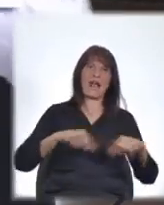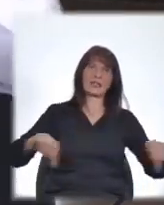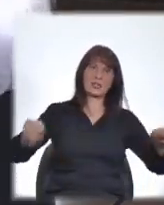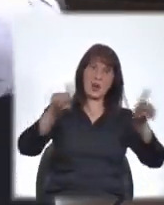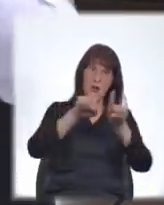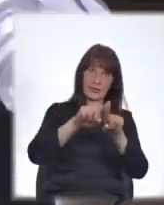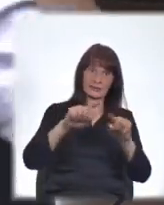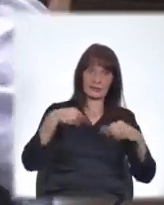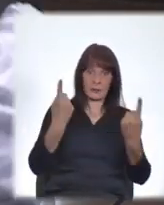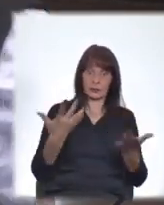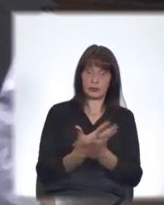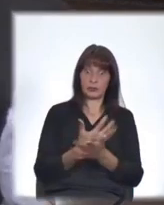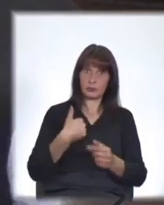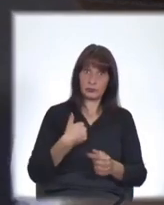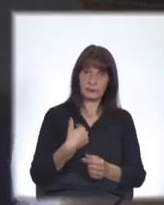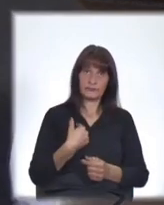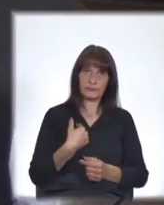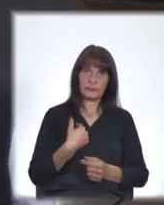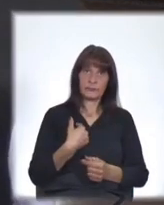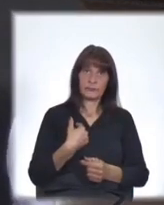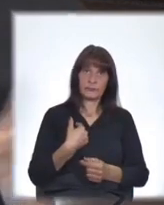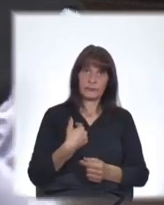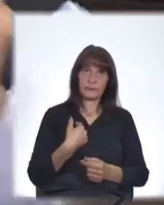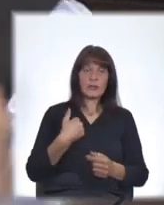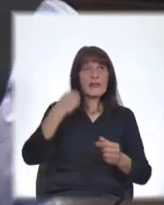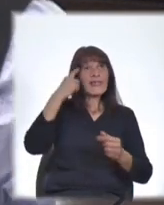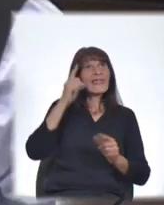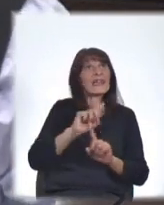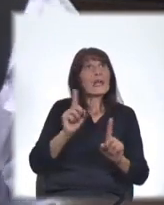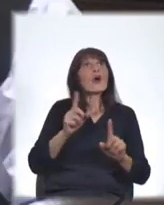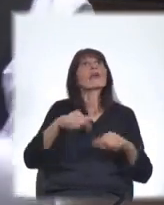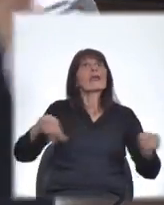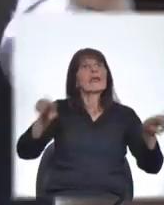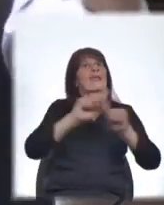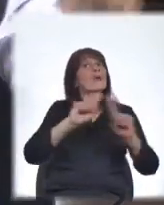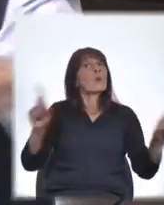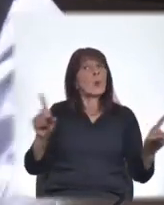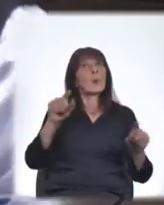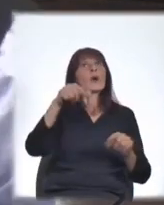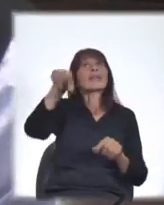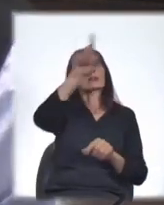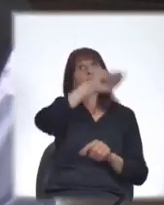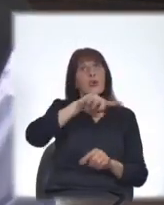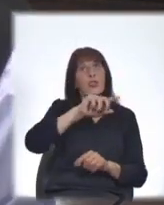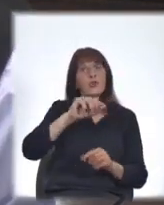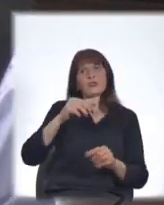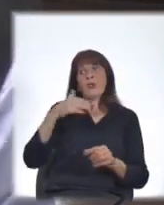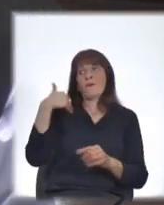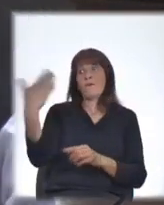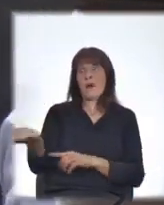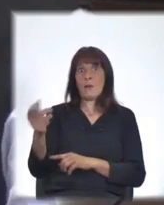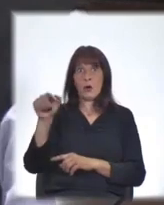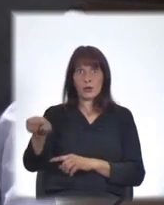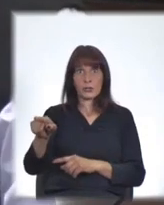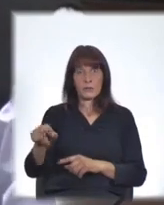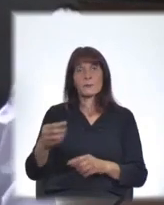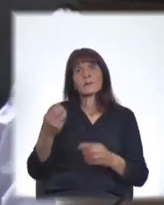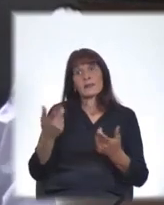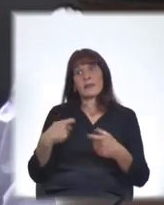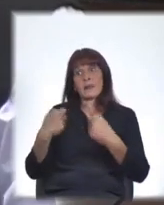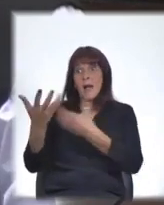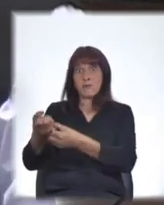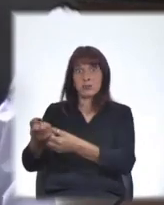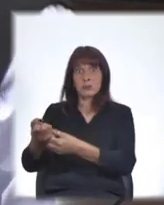creo que ninguno de los ciudadanos que eligieron por las opciones políticas que hoy le dan sustento al